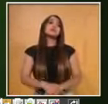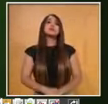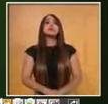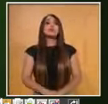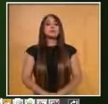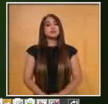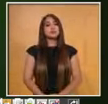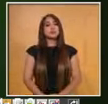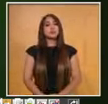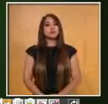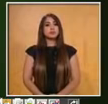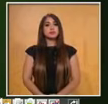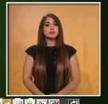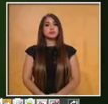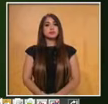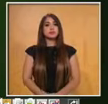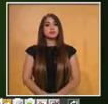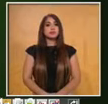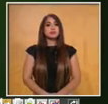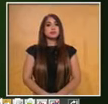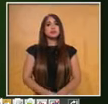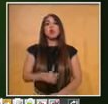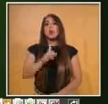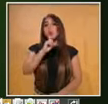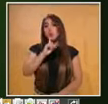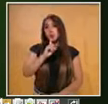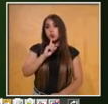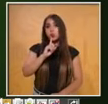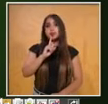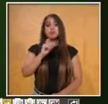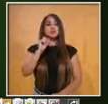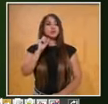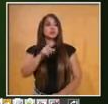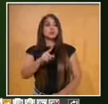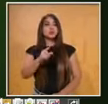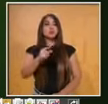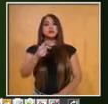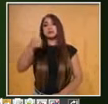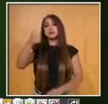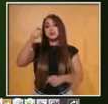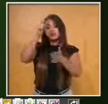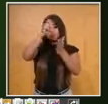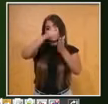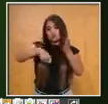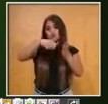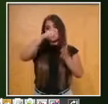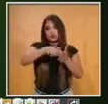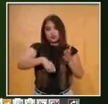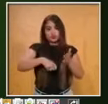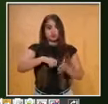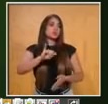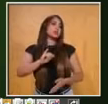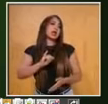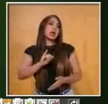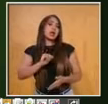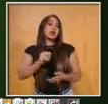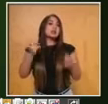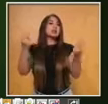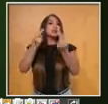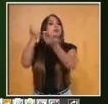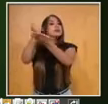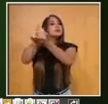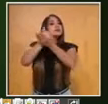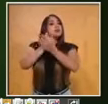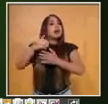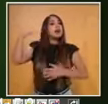nada. Puede ser más pequeño. Una vela. Cerillos. Aquí recordando que necesitamos la ayuda de un adulto para